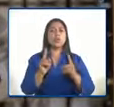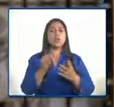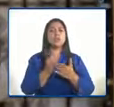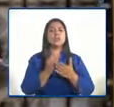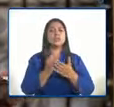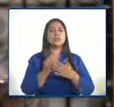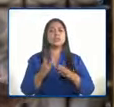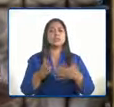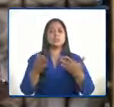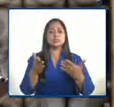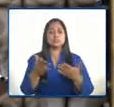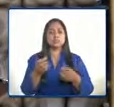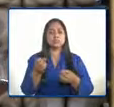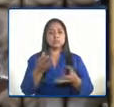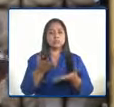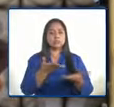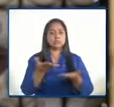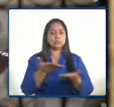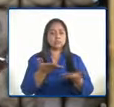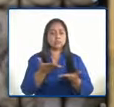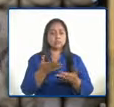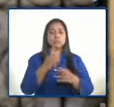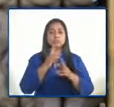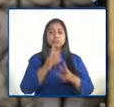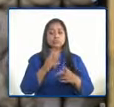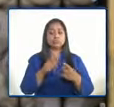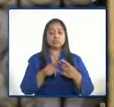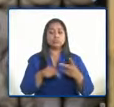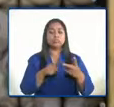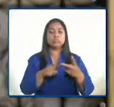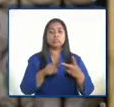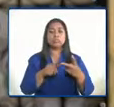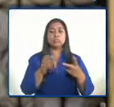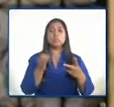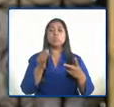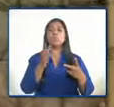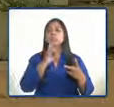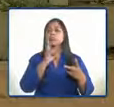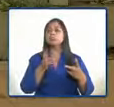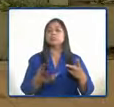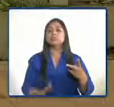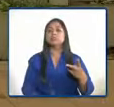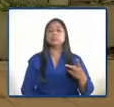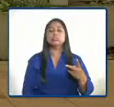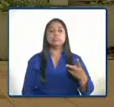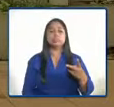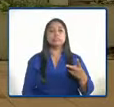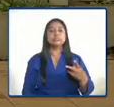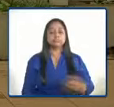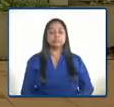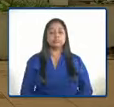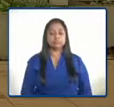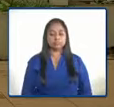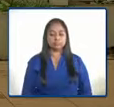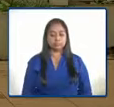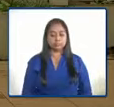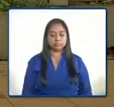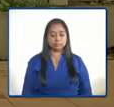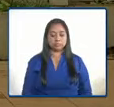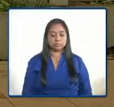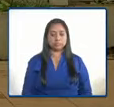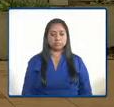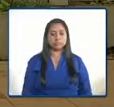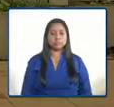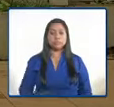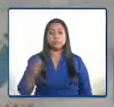acompañamiento? Respuesta, ¿cuáles han sido los resultados? Gracias. Gracias. Este